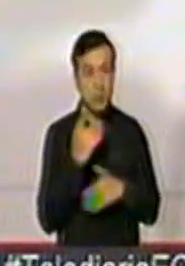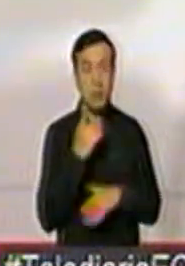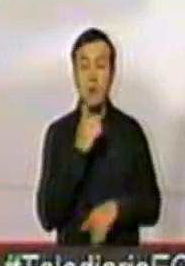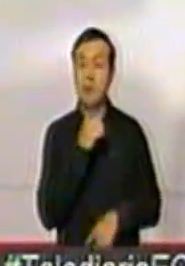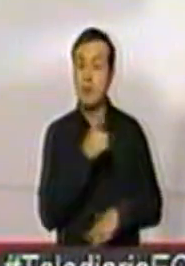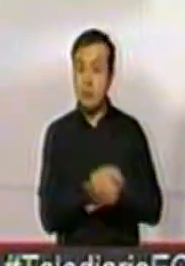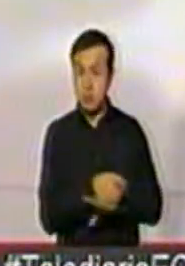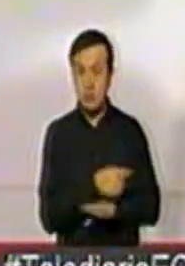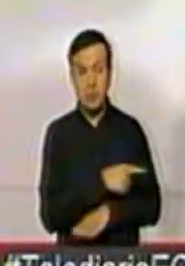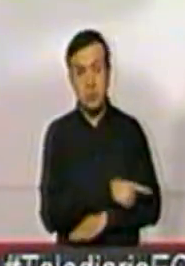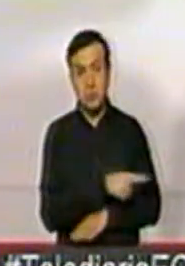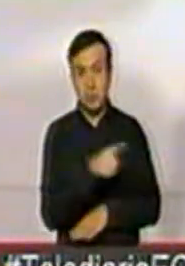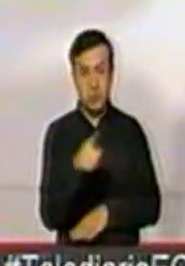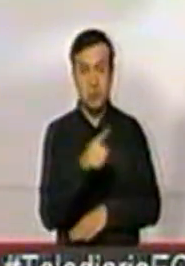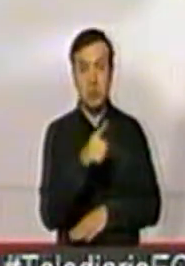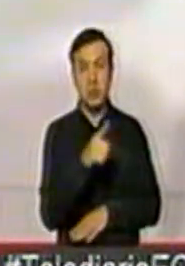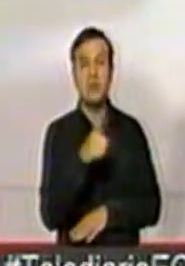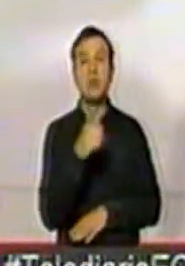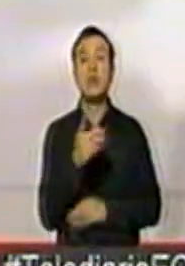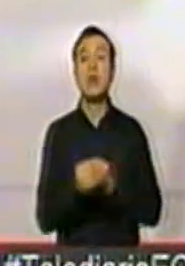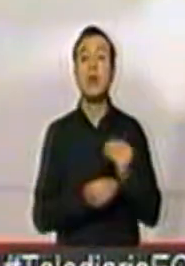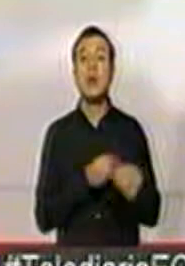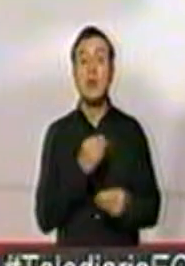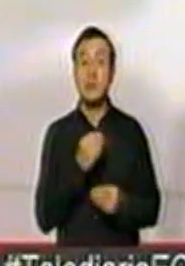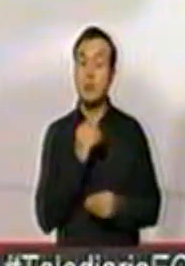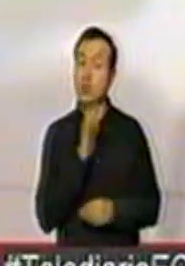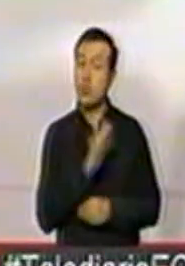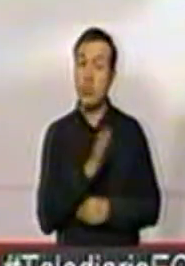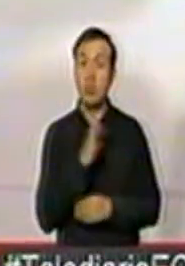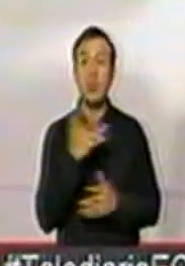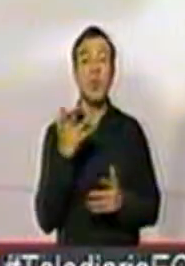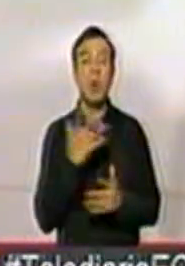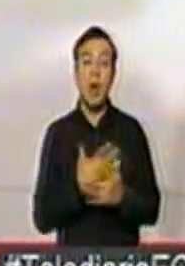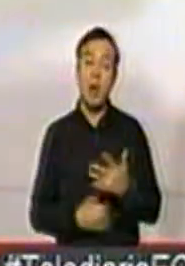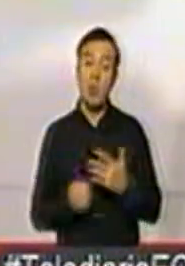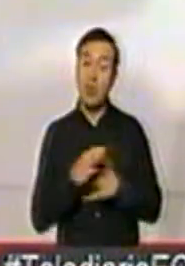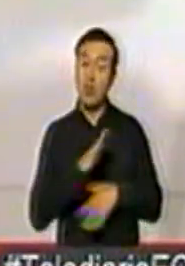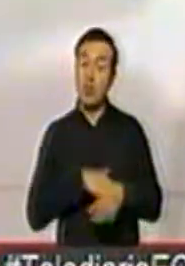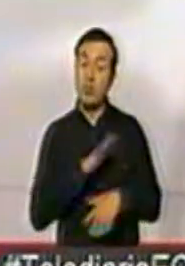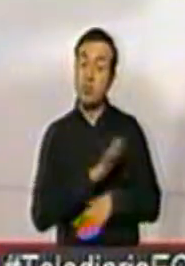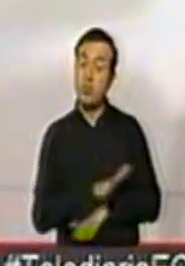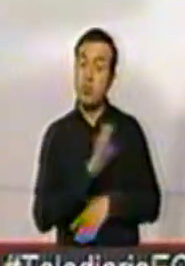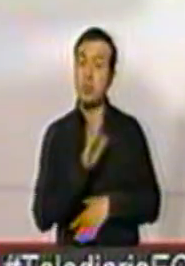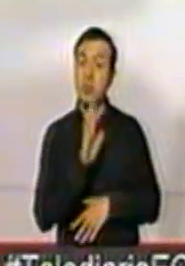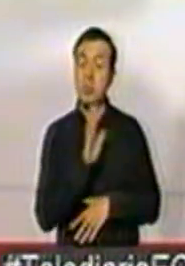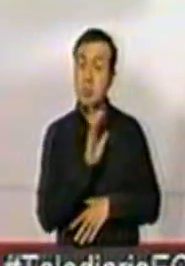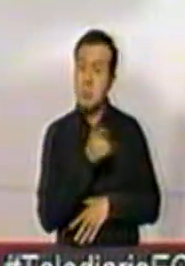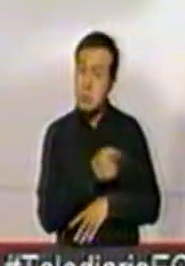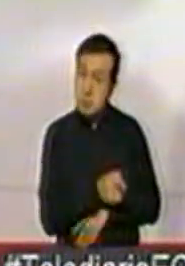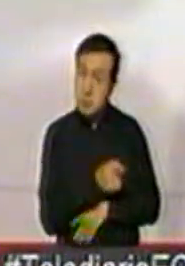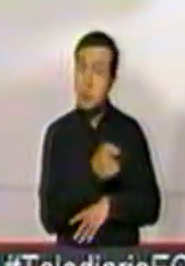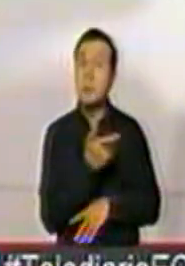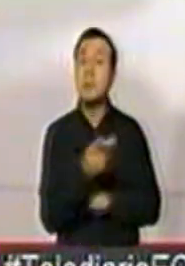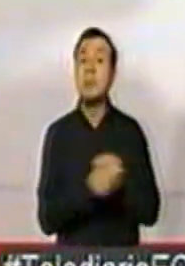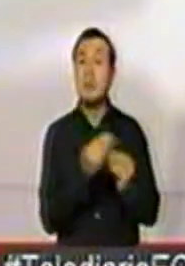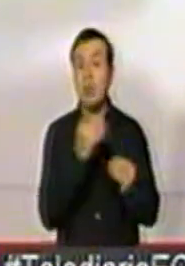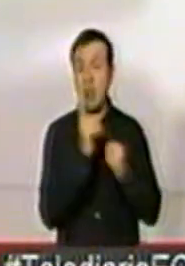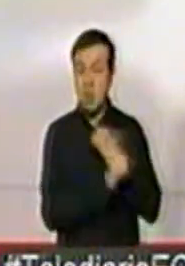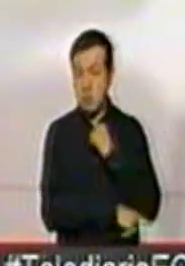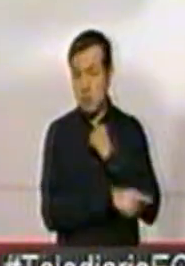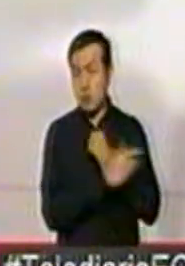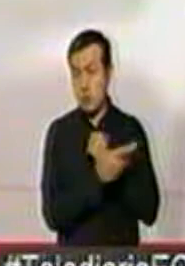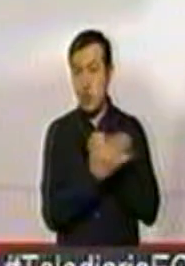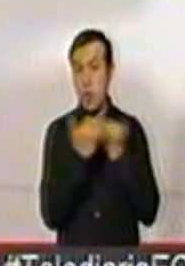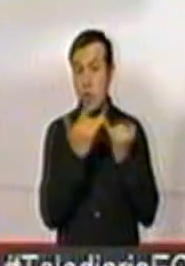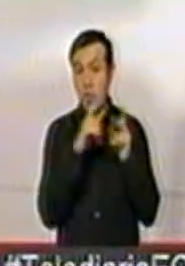inclusive sometida a aceptar la responsabilidad de haber cometido este aborto punible y en ese sentido ha sido sancionada. Hoy